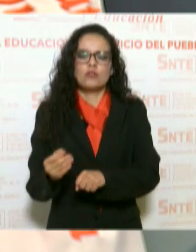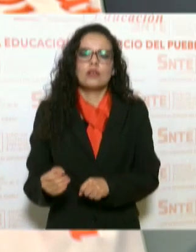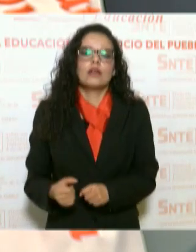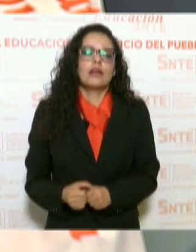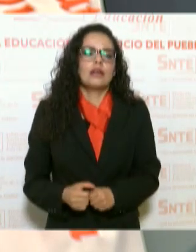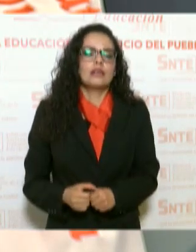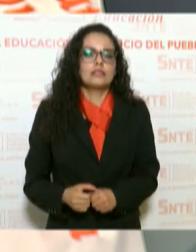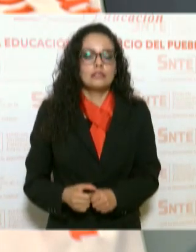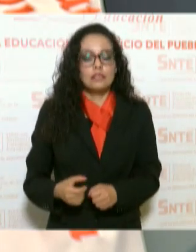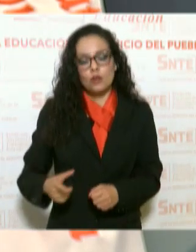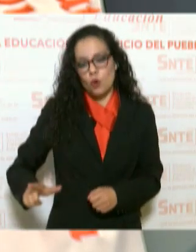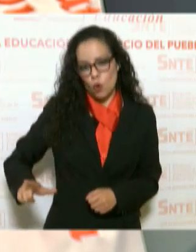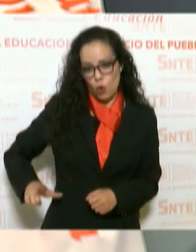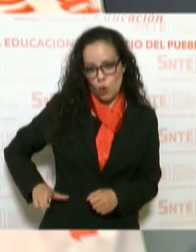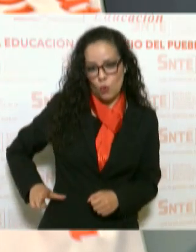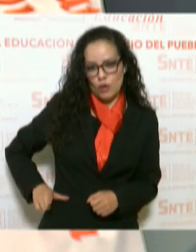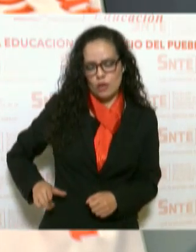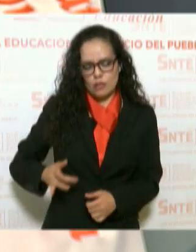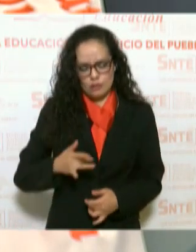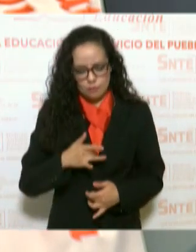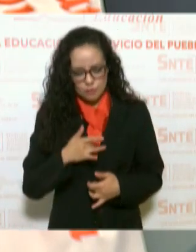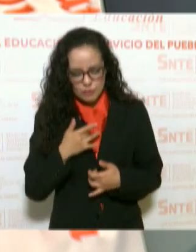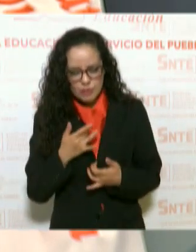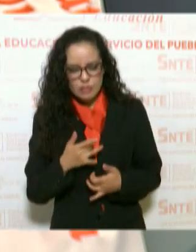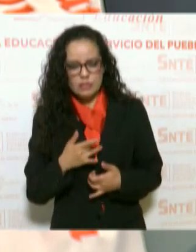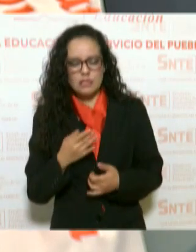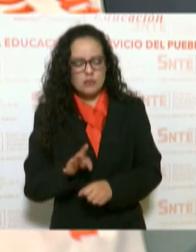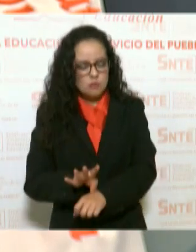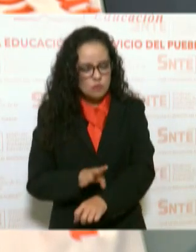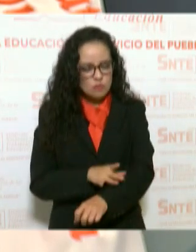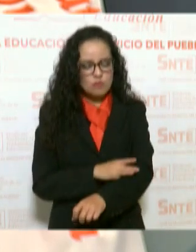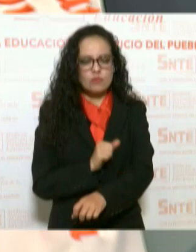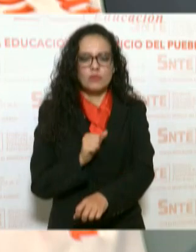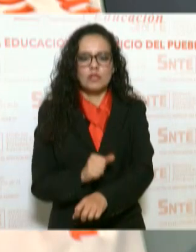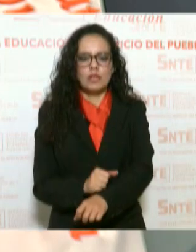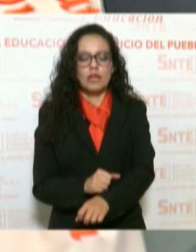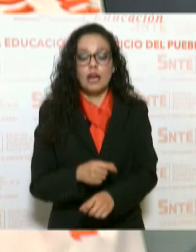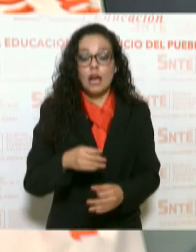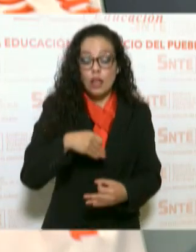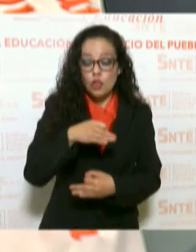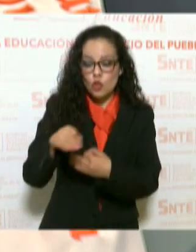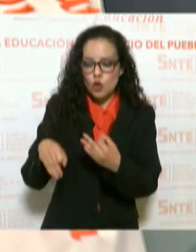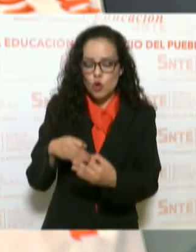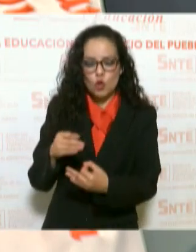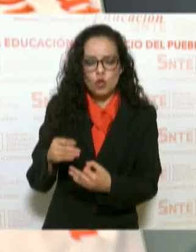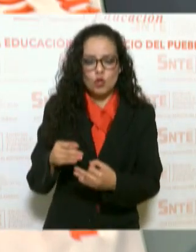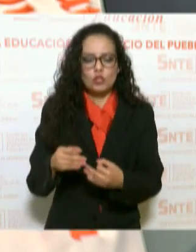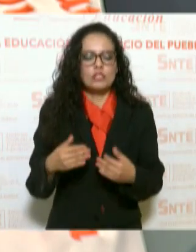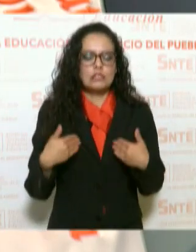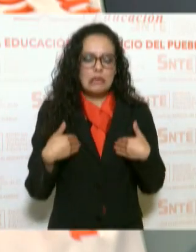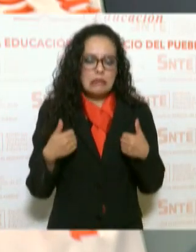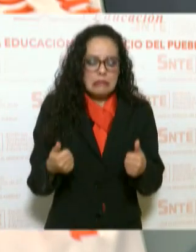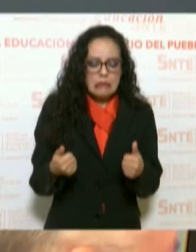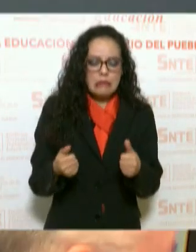gobernante sensible a las grandes demandas de los trabajadores de la educación en nuestro país.